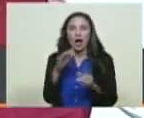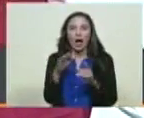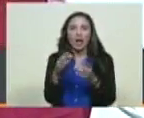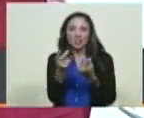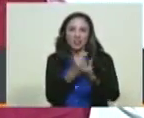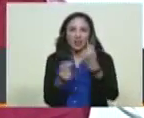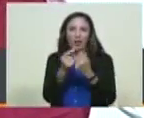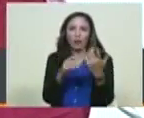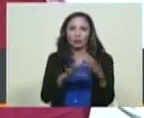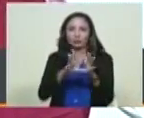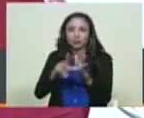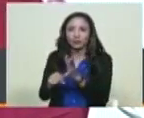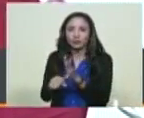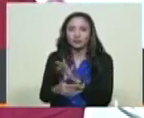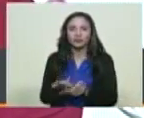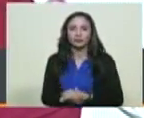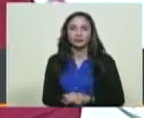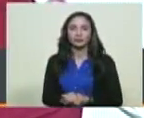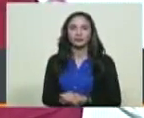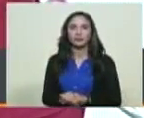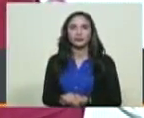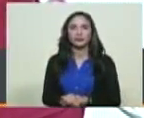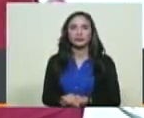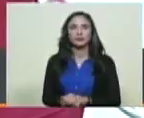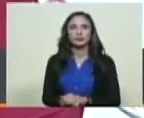oligarcas del poder económico